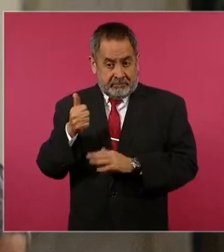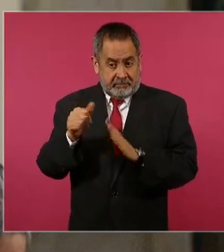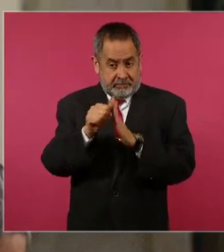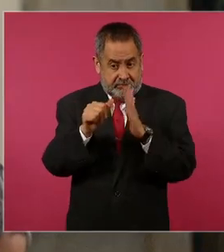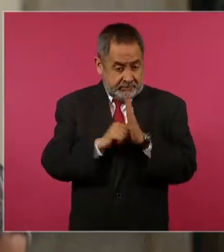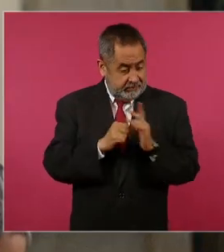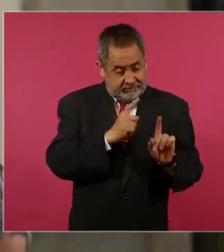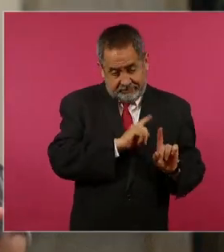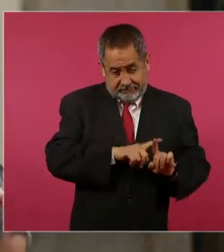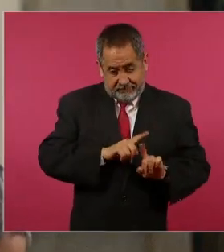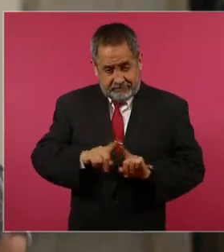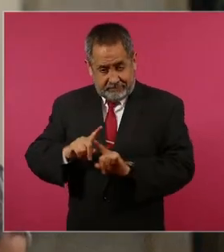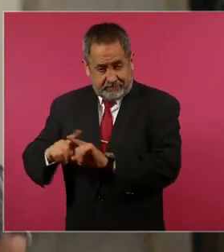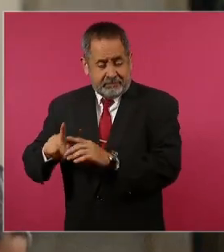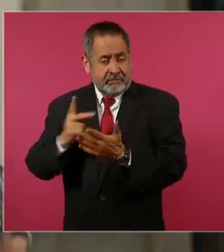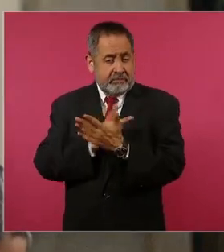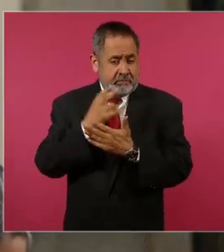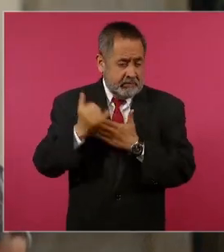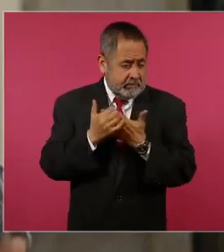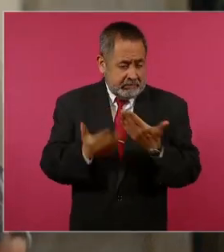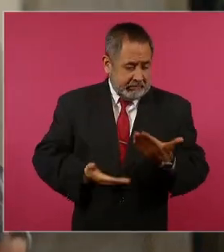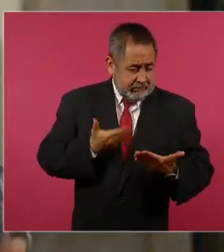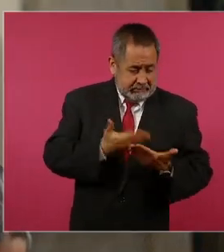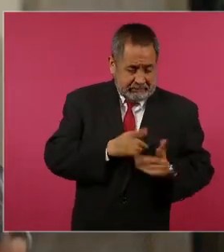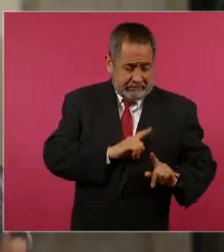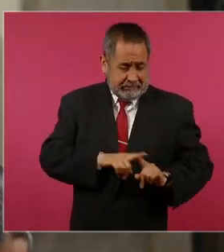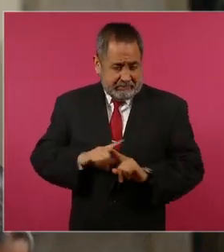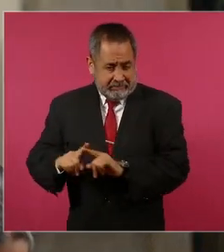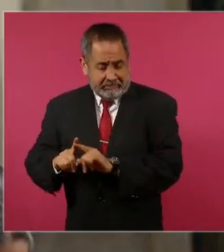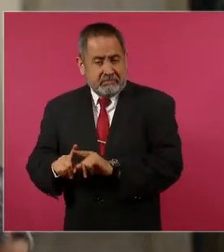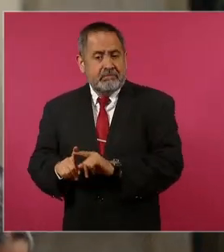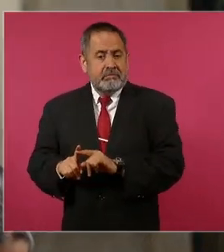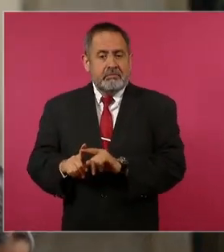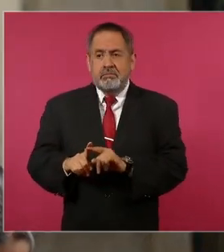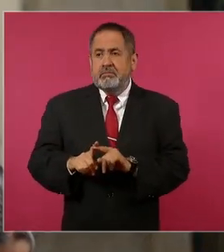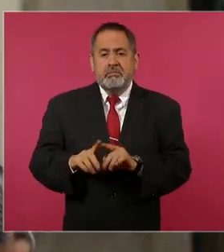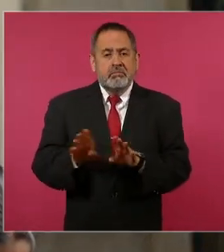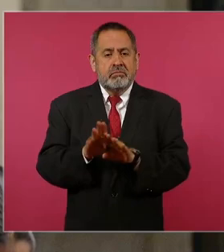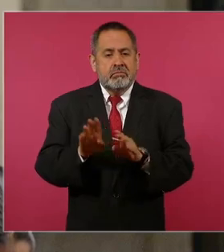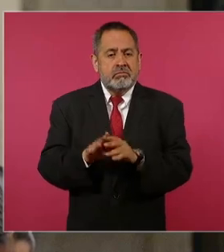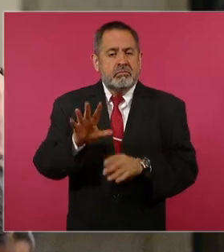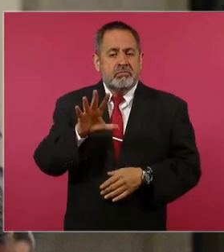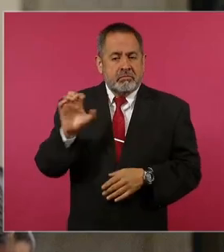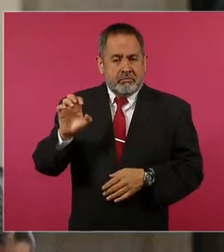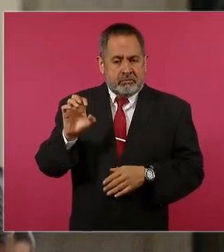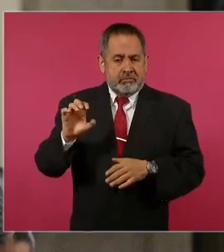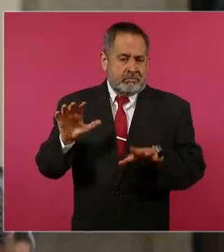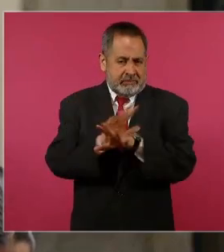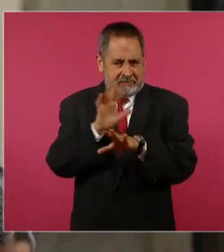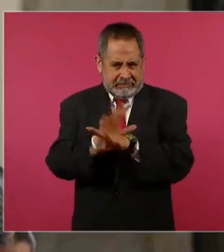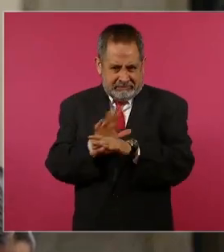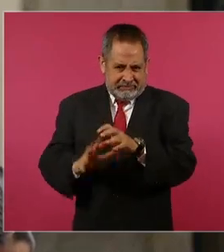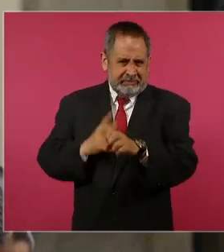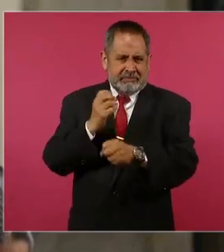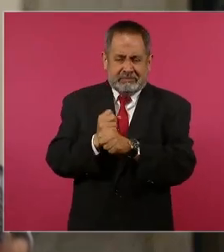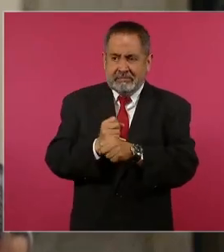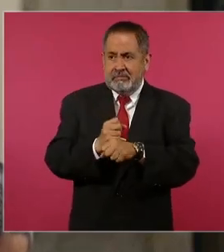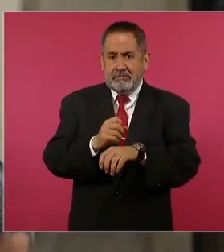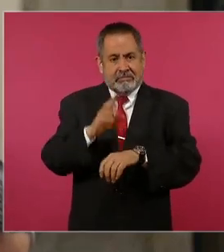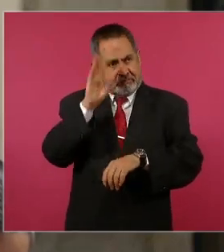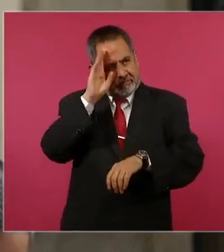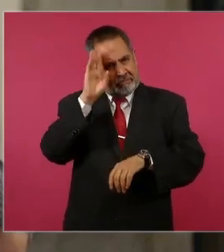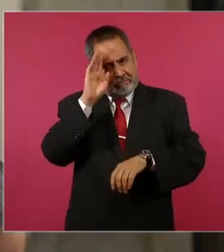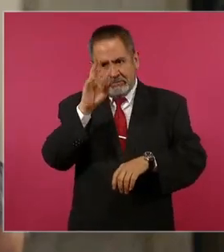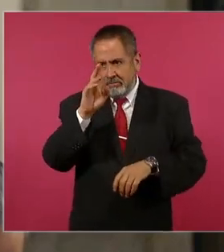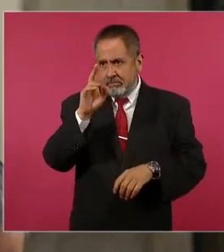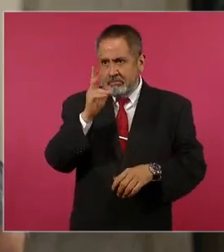en diversos proyectos de reforma, hubo poco menos de 500 reformas, que fueron casi tres veces el número de la